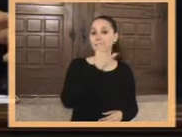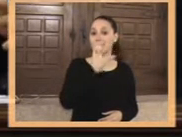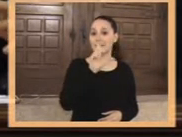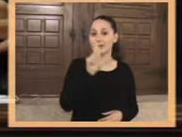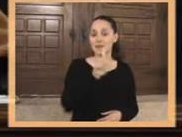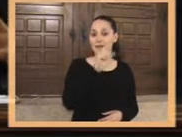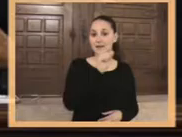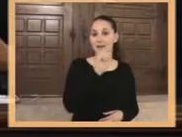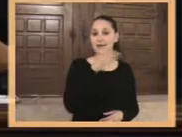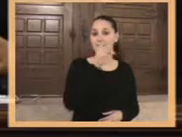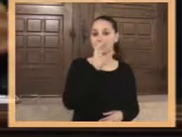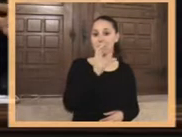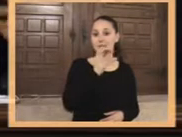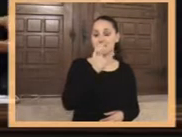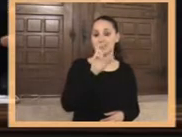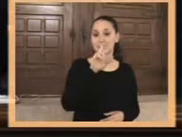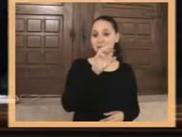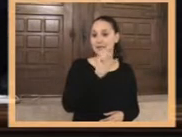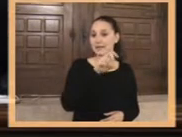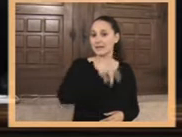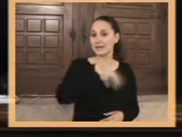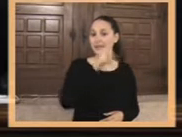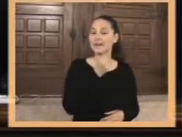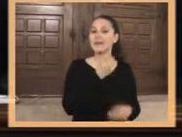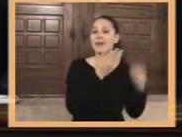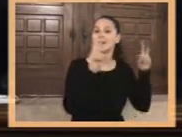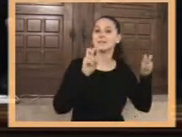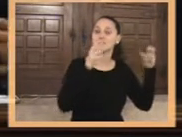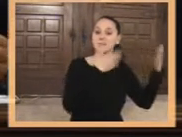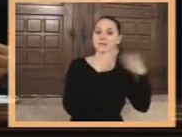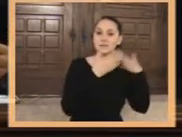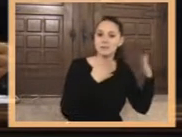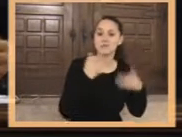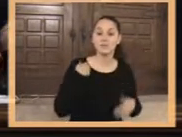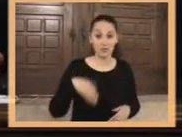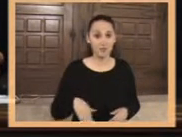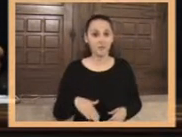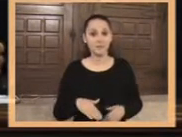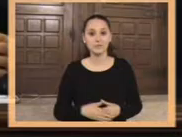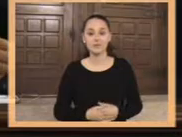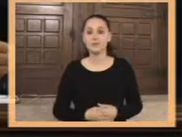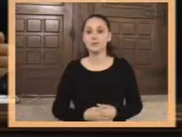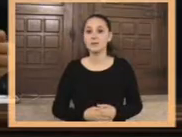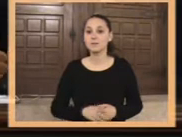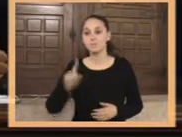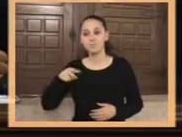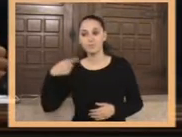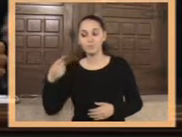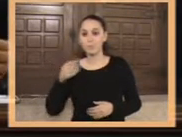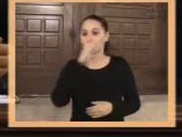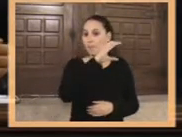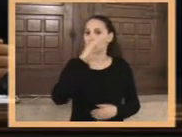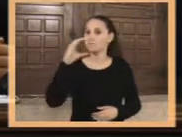la Diputación Provincial de Badajoz ha tratado este tema en nombre del conjunto de los municipios de la provincia. Nosotros el otro día en la provincia de Cáceres